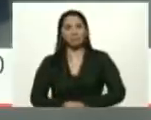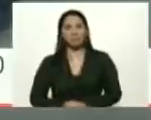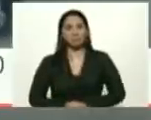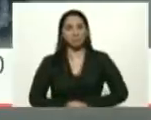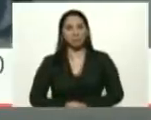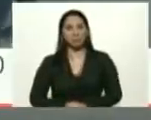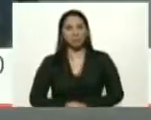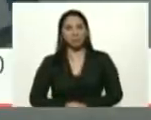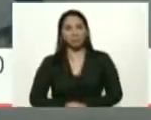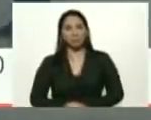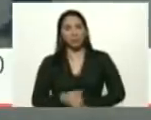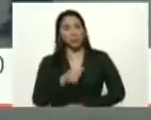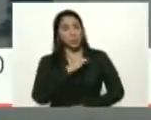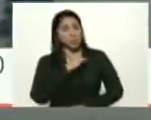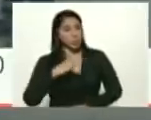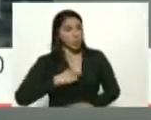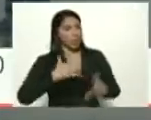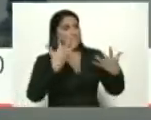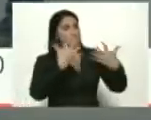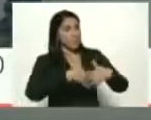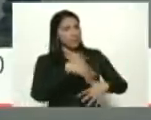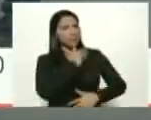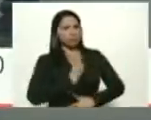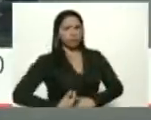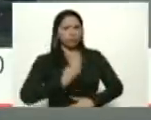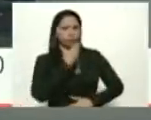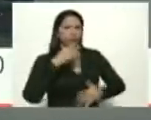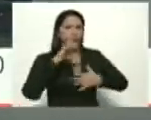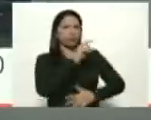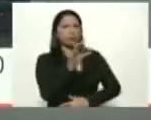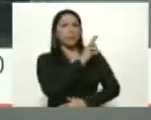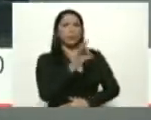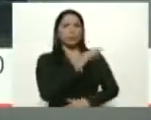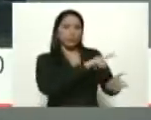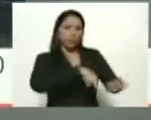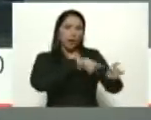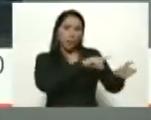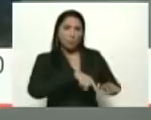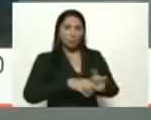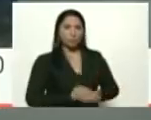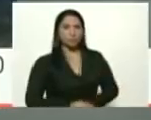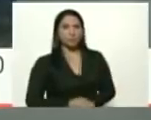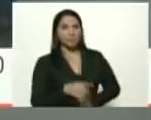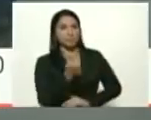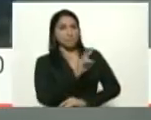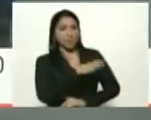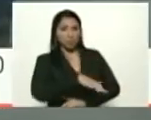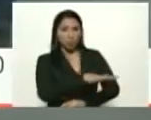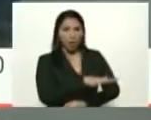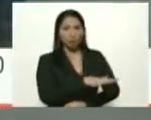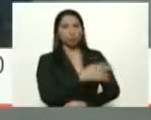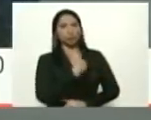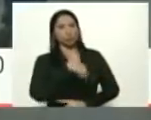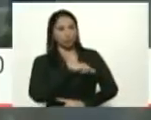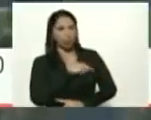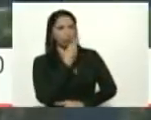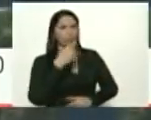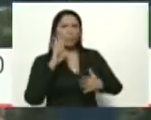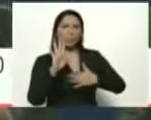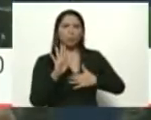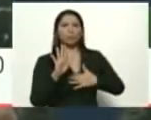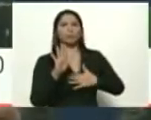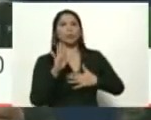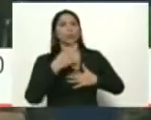Somos una empresa, presidente, comprometida 100% con el campo venezolanos, somos comprometidos con